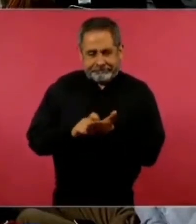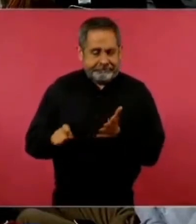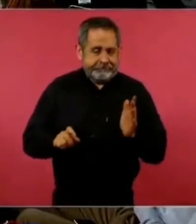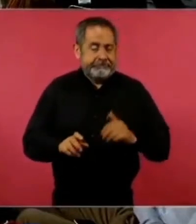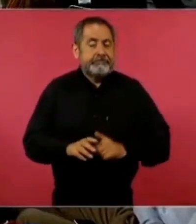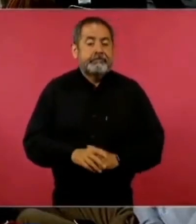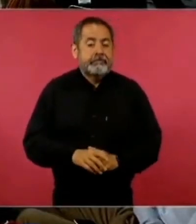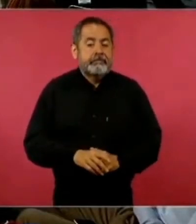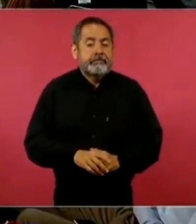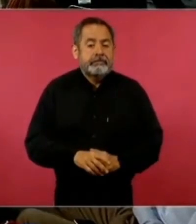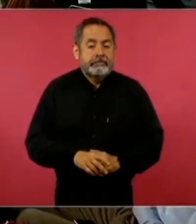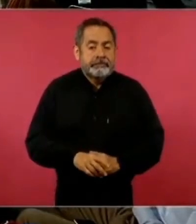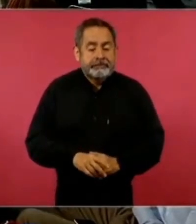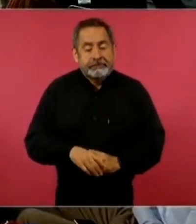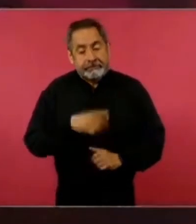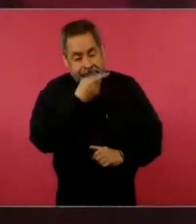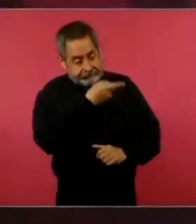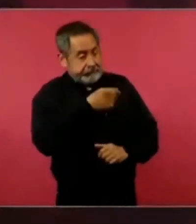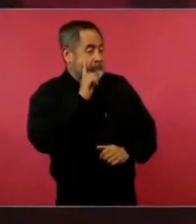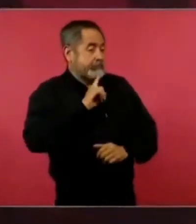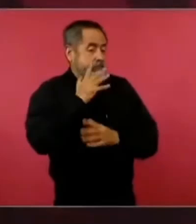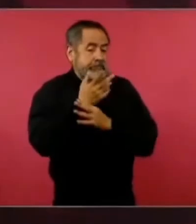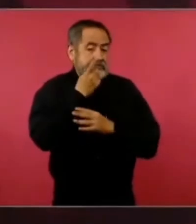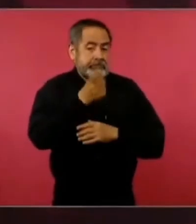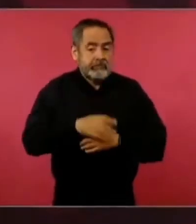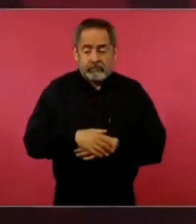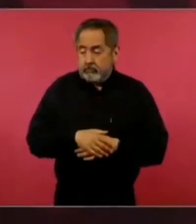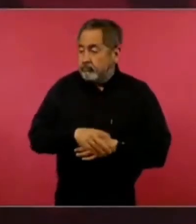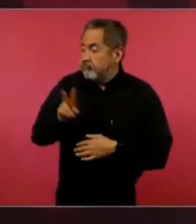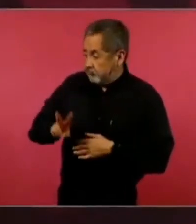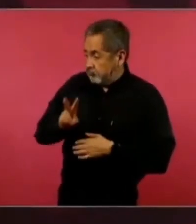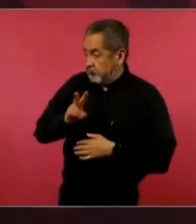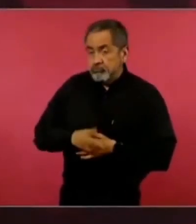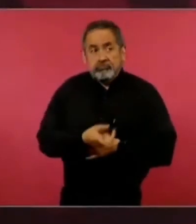Y que dice ella que su informante